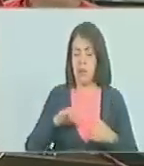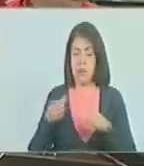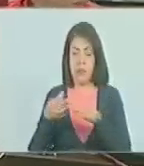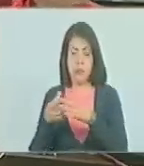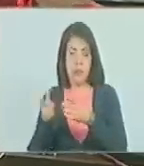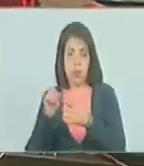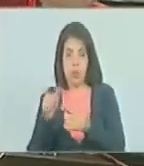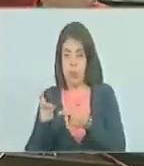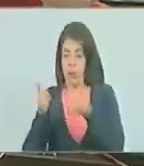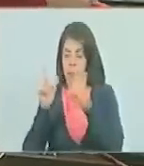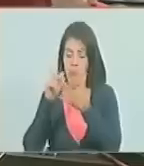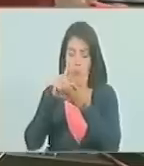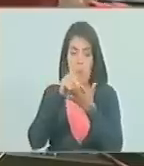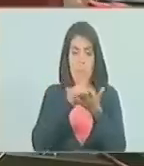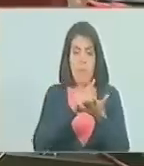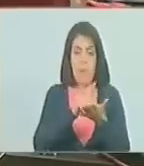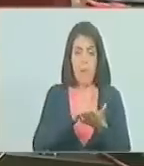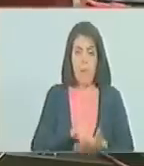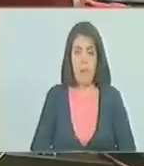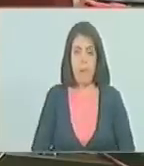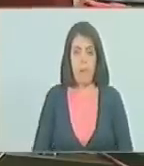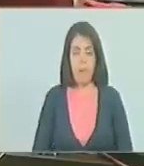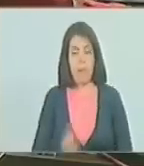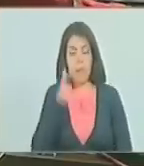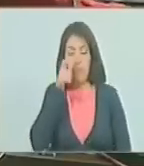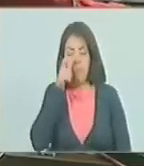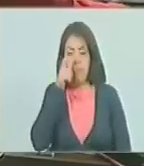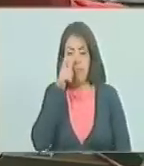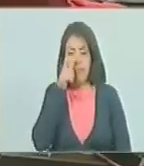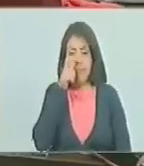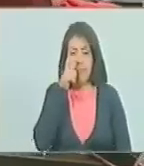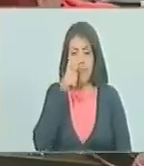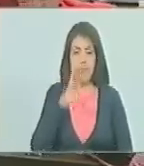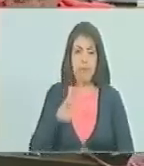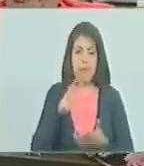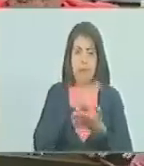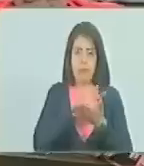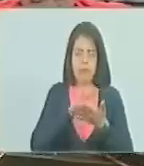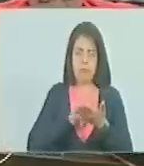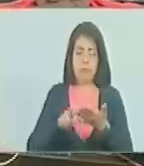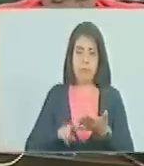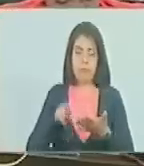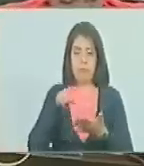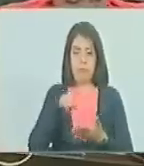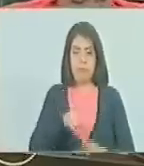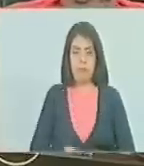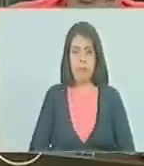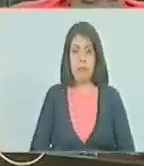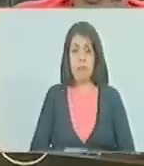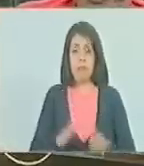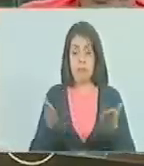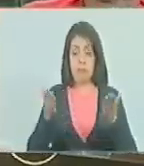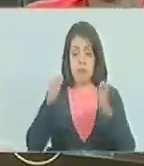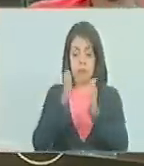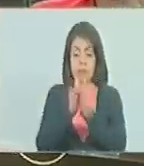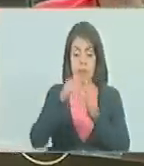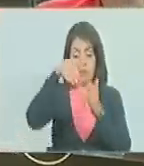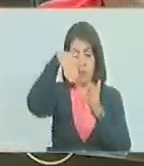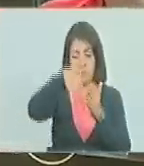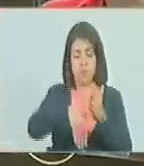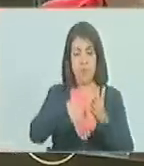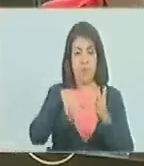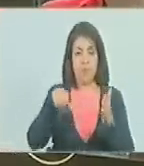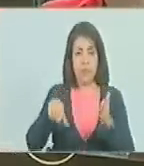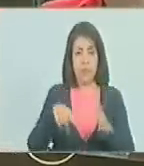no permitió la presencia, la observación en la lectura de las boletas de votación en